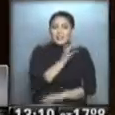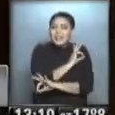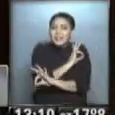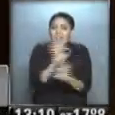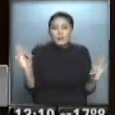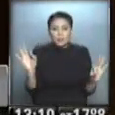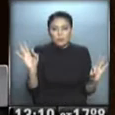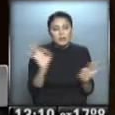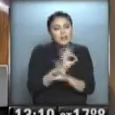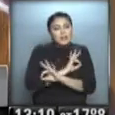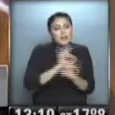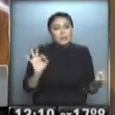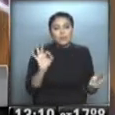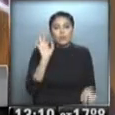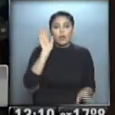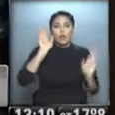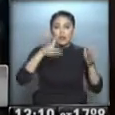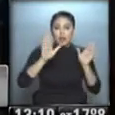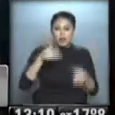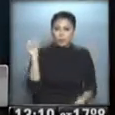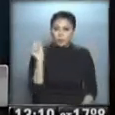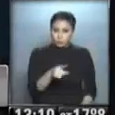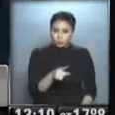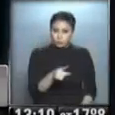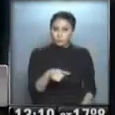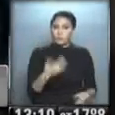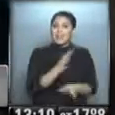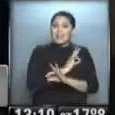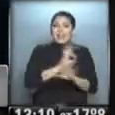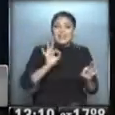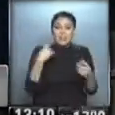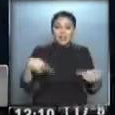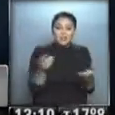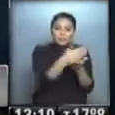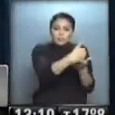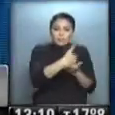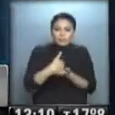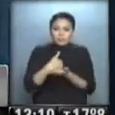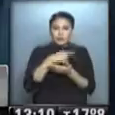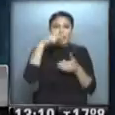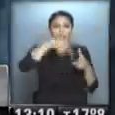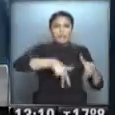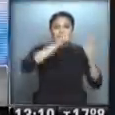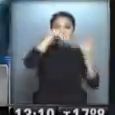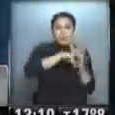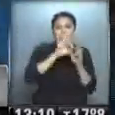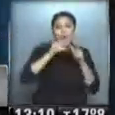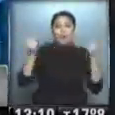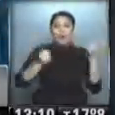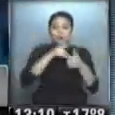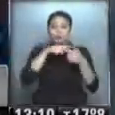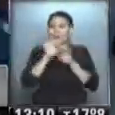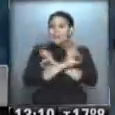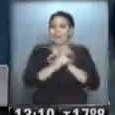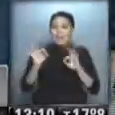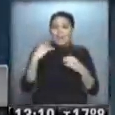ninguno de ellos pertenecía a Ángeles Rawson. Ningún rastro encontrado ni en el sótano ni en el auto del portero